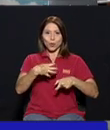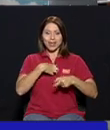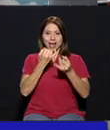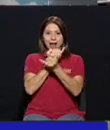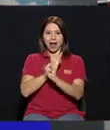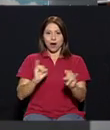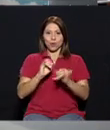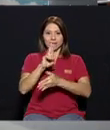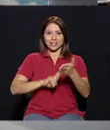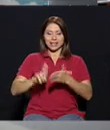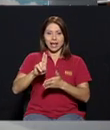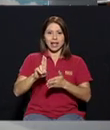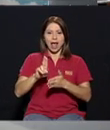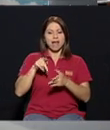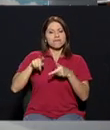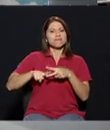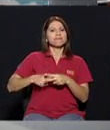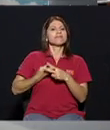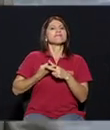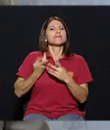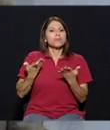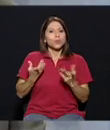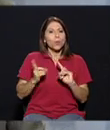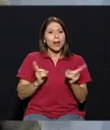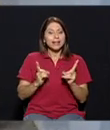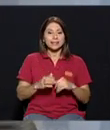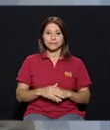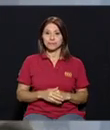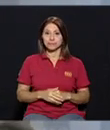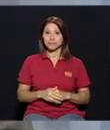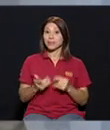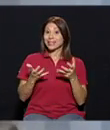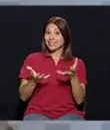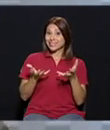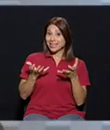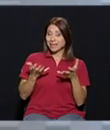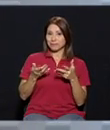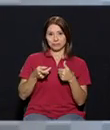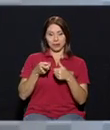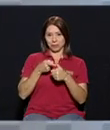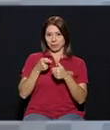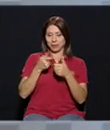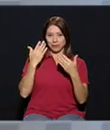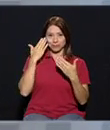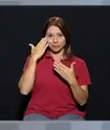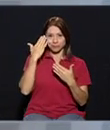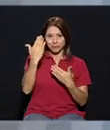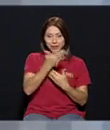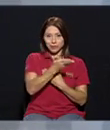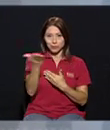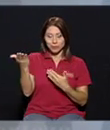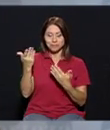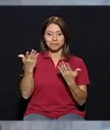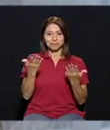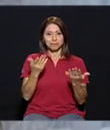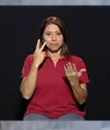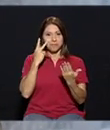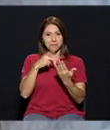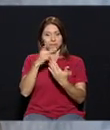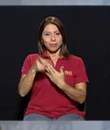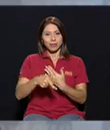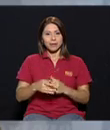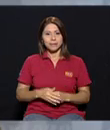término. Bueno, si quieren, empiezo. Un saludo también a los televidentes.